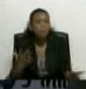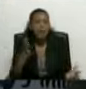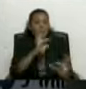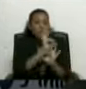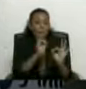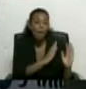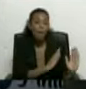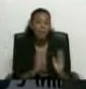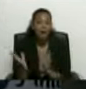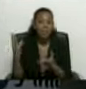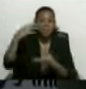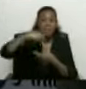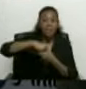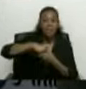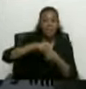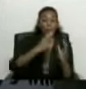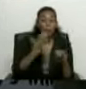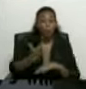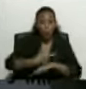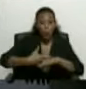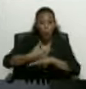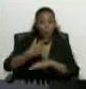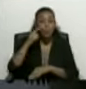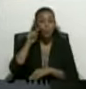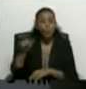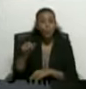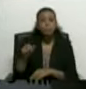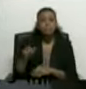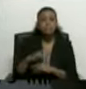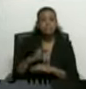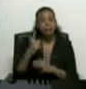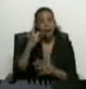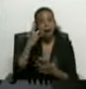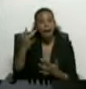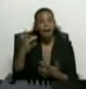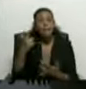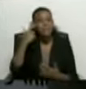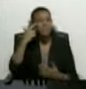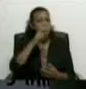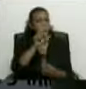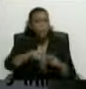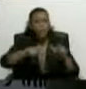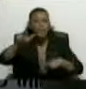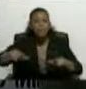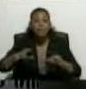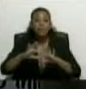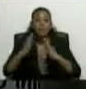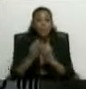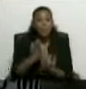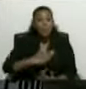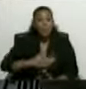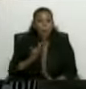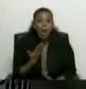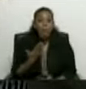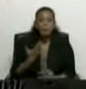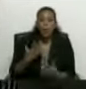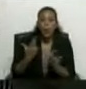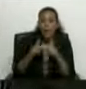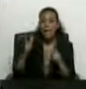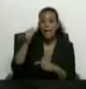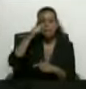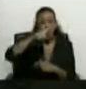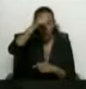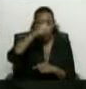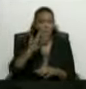el plan del gobierno de Caracas Feliz e Inteligente, donde toda la familia disfrutó